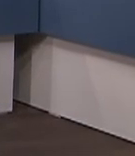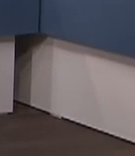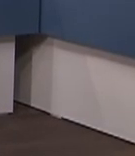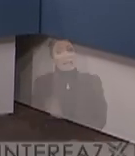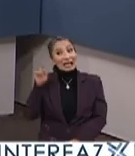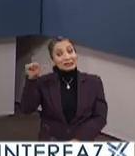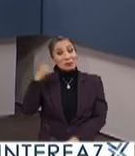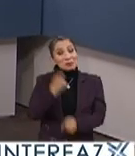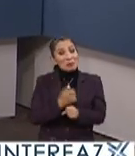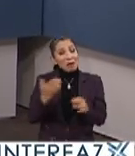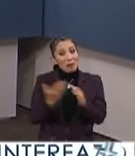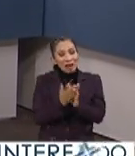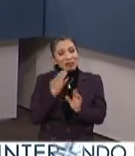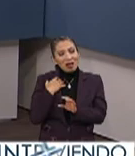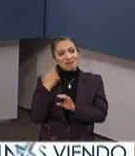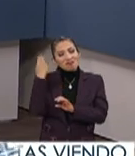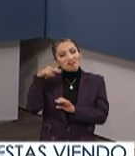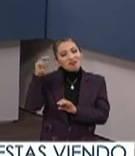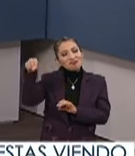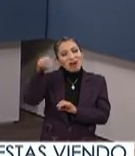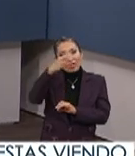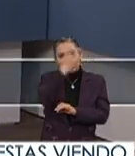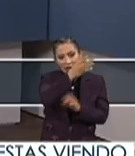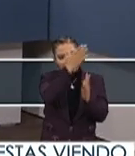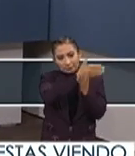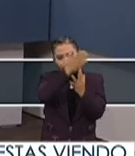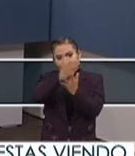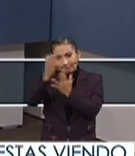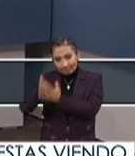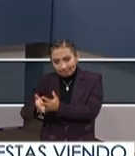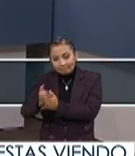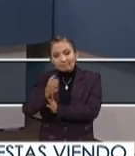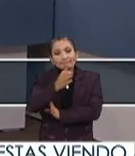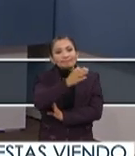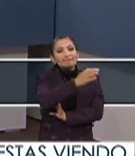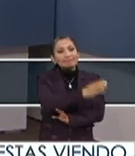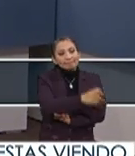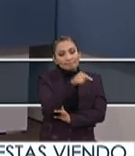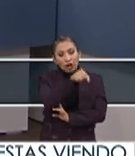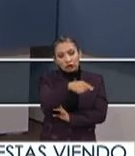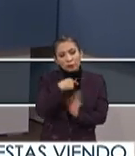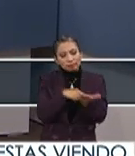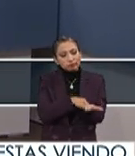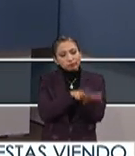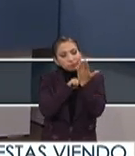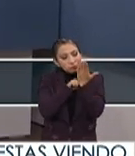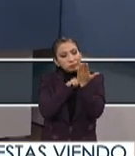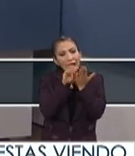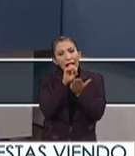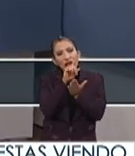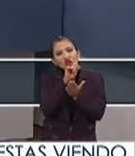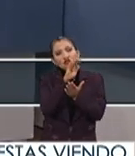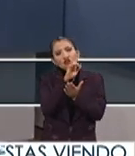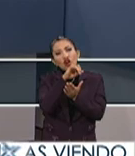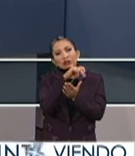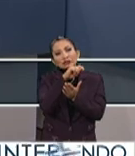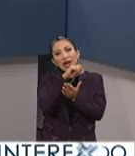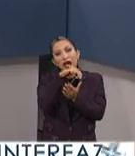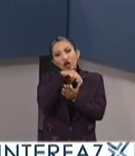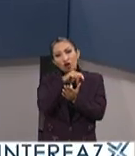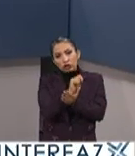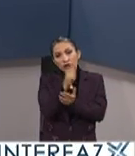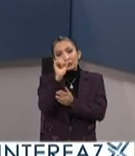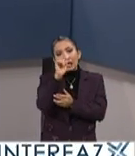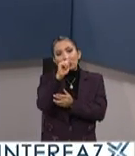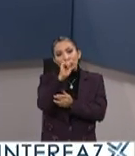Pues ahí está la primera parte de este recorrido que dividimos en 3 partes, y donde nos muestra Carlos Fontanot